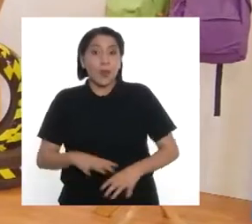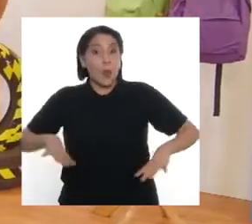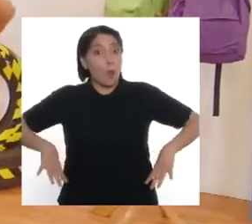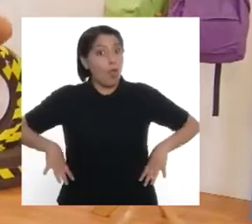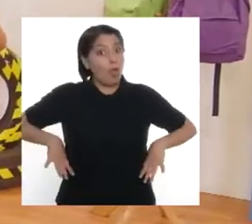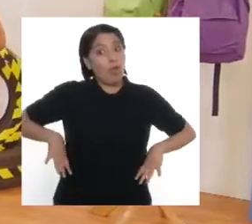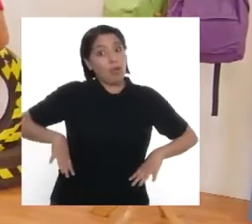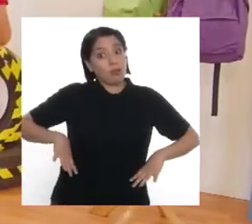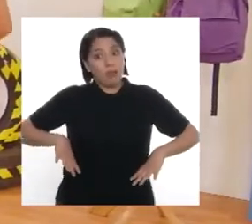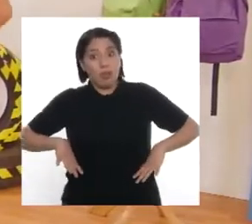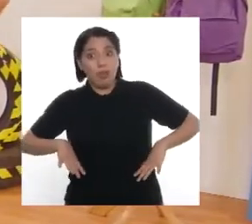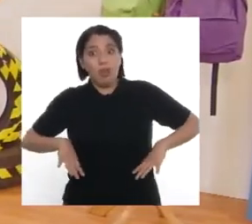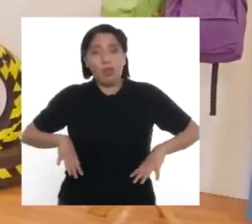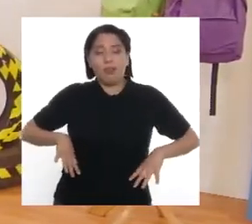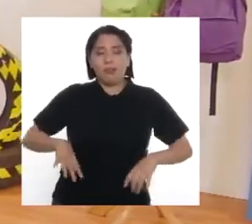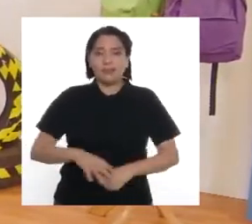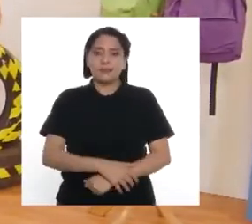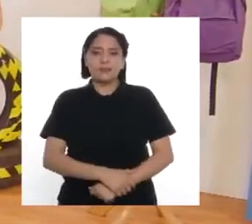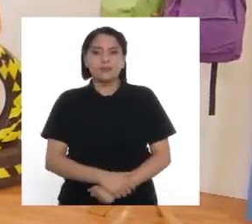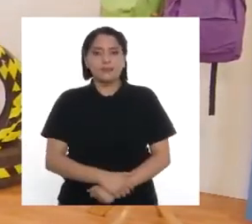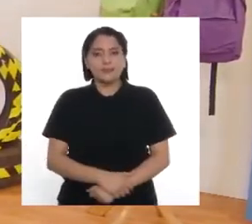Moviendo las caderas.